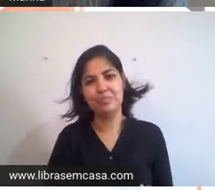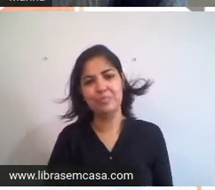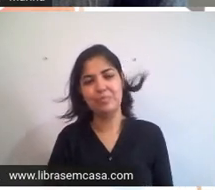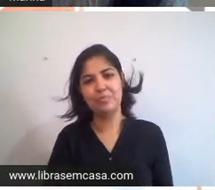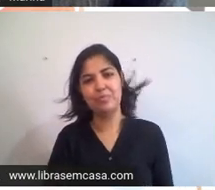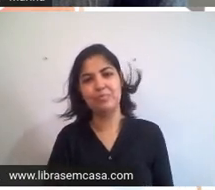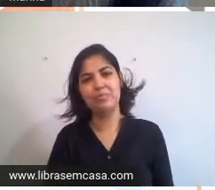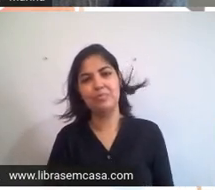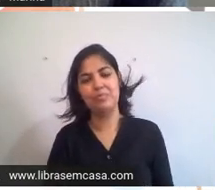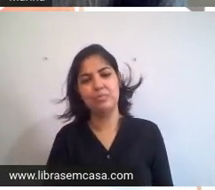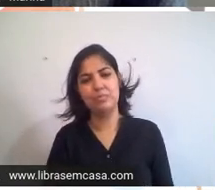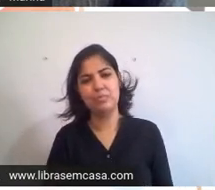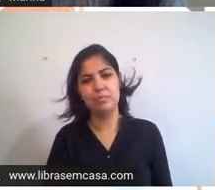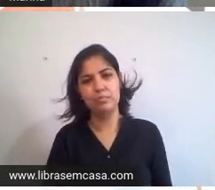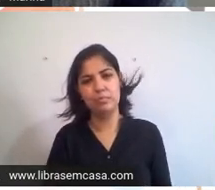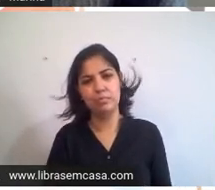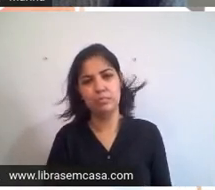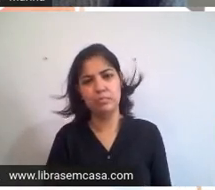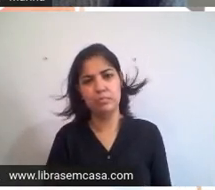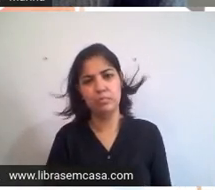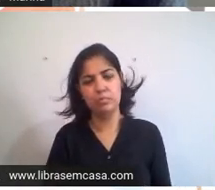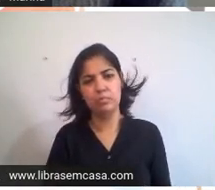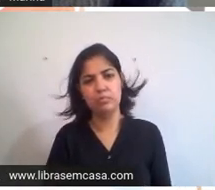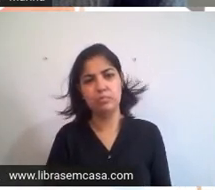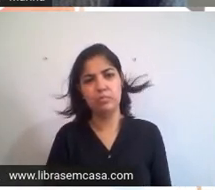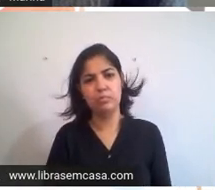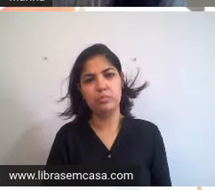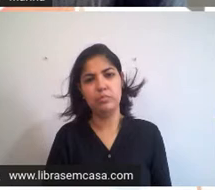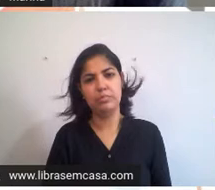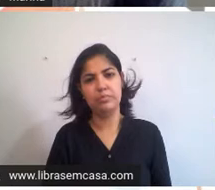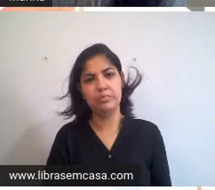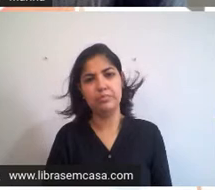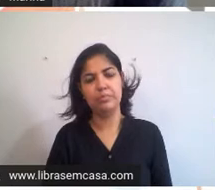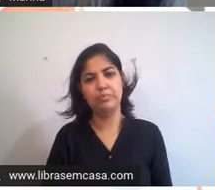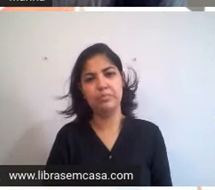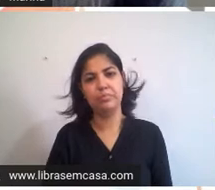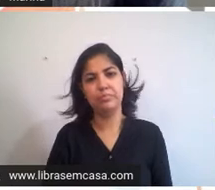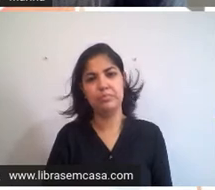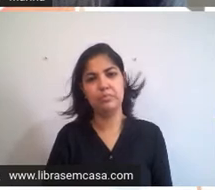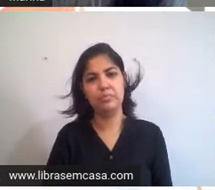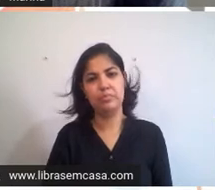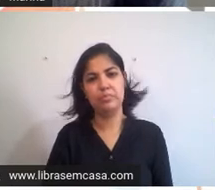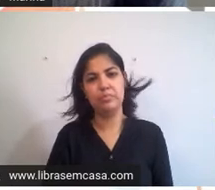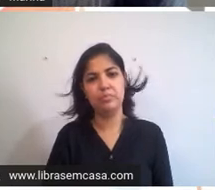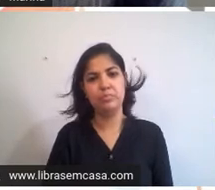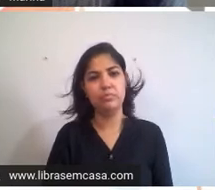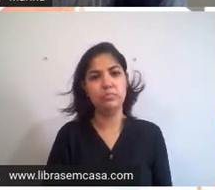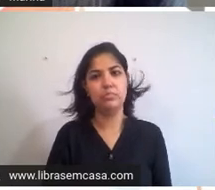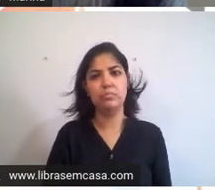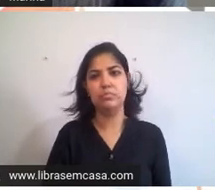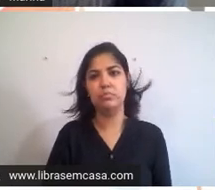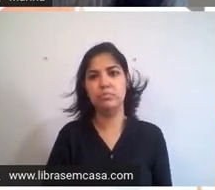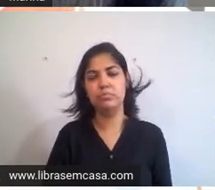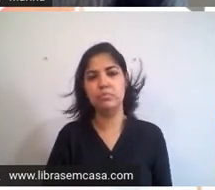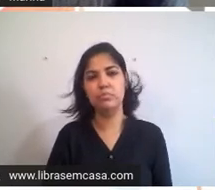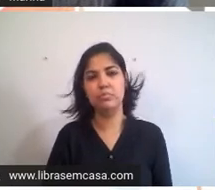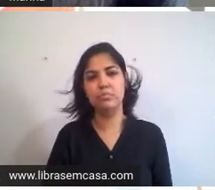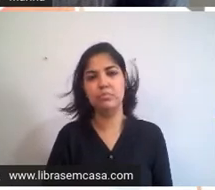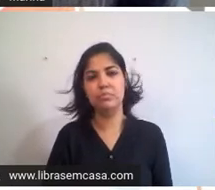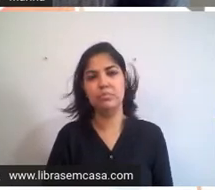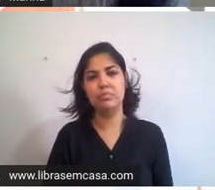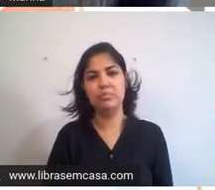que parecía convocar a muchísimas personas a ese acto maravilloso que es cocinar y a esa